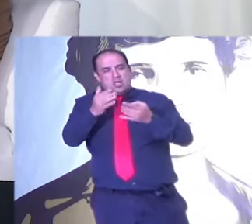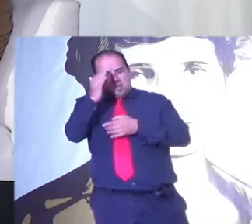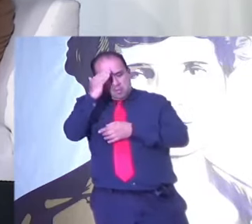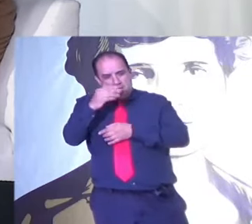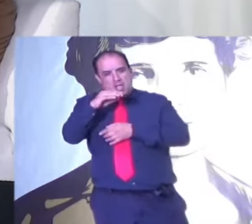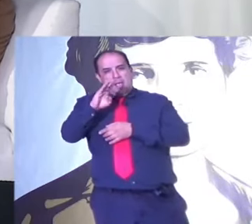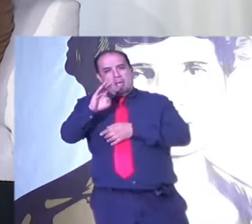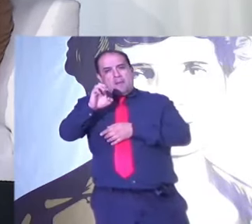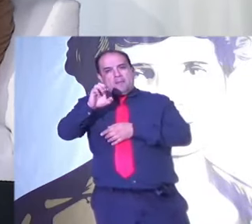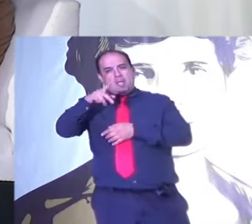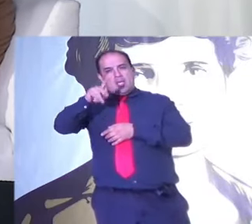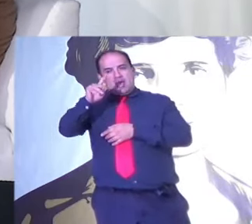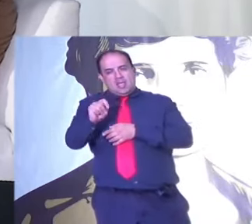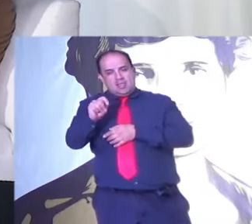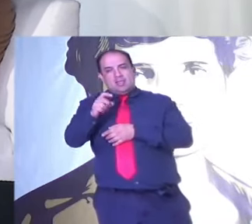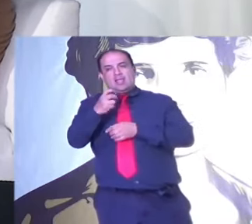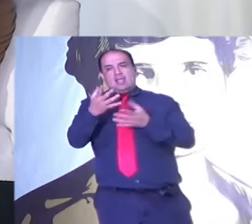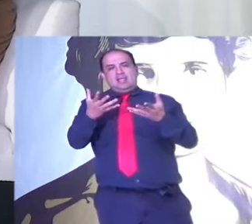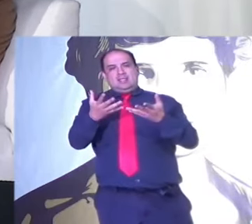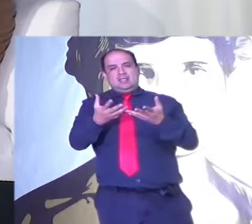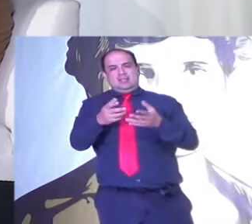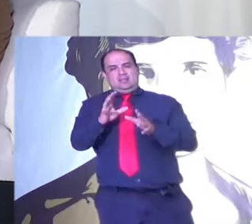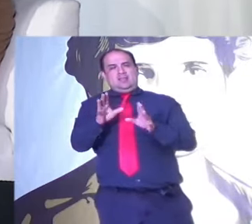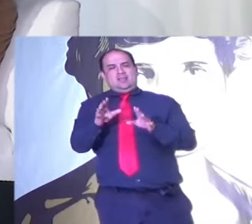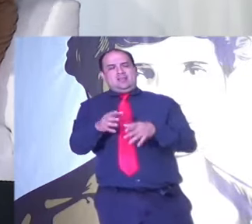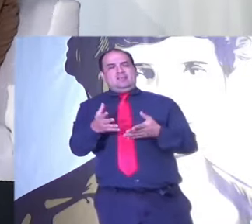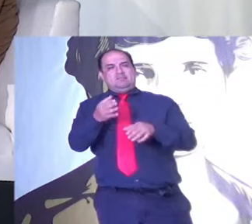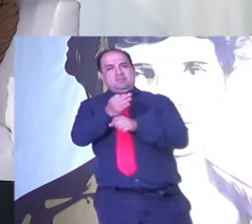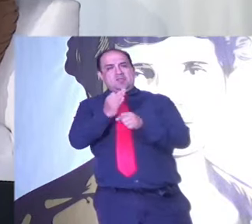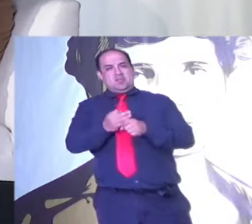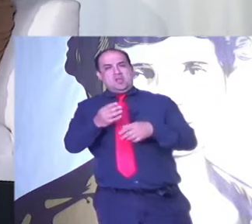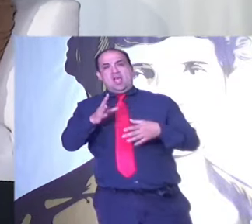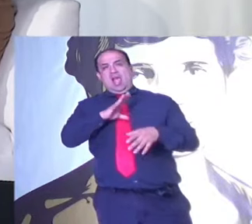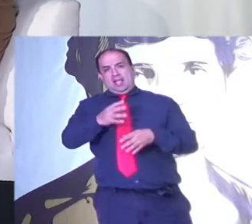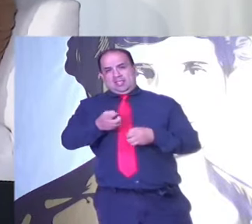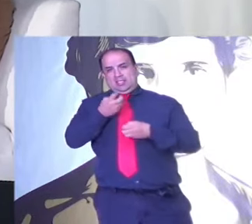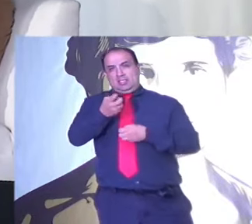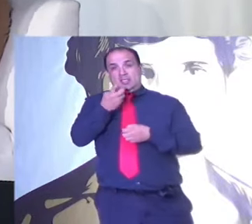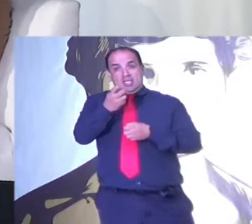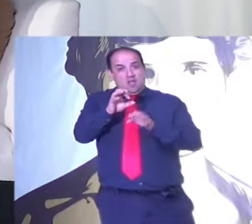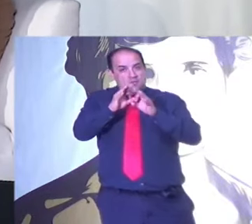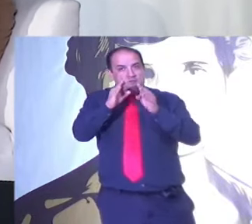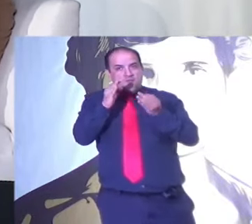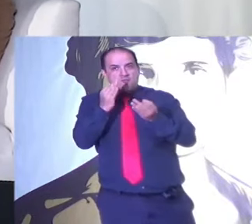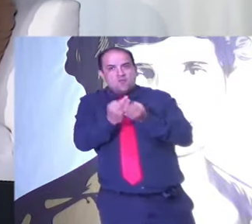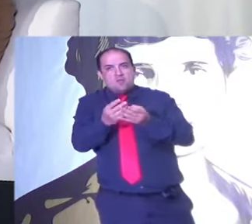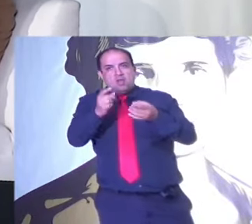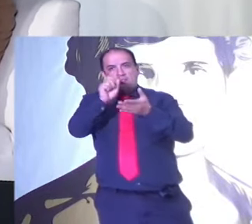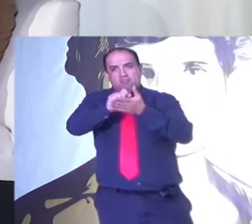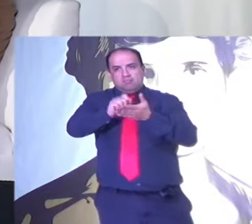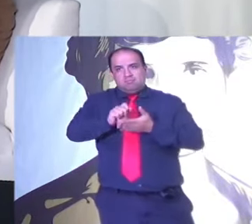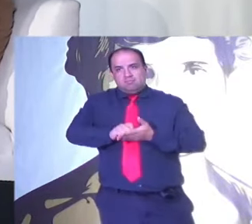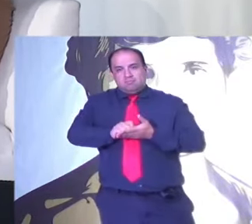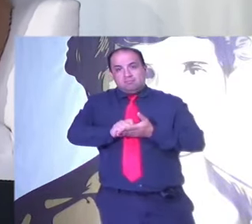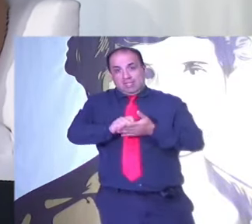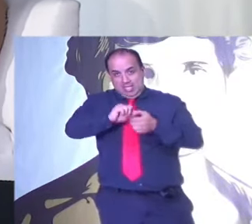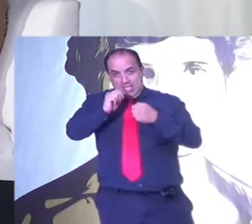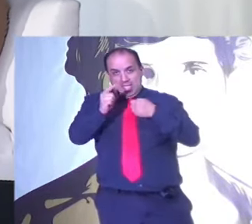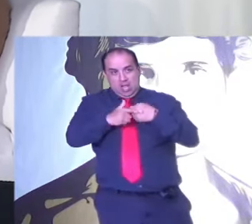en Beckett, de lo ridículo, claro, que es la existencia, ¿no? Es un dispositivo… y es metanarrativo, que es algo que